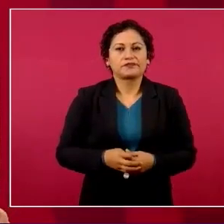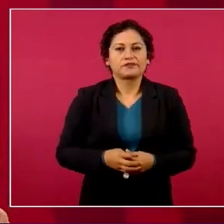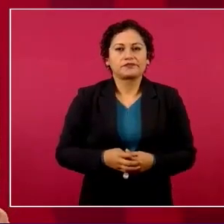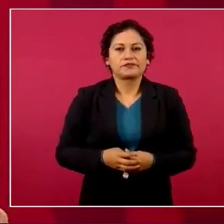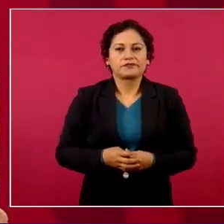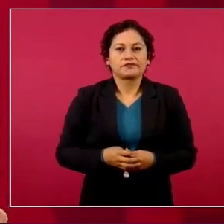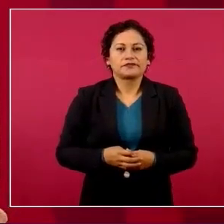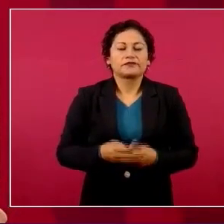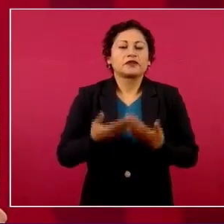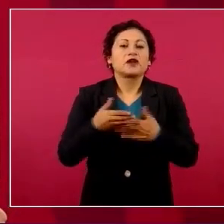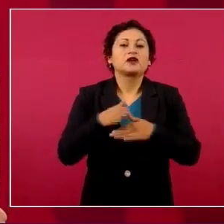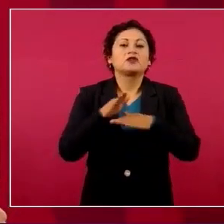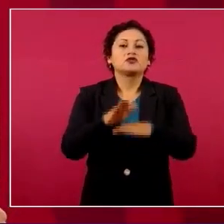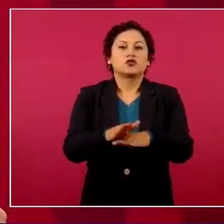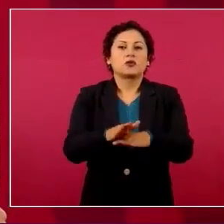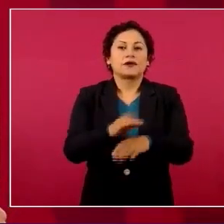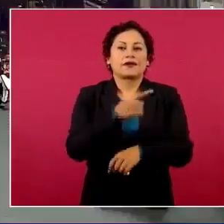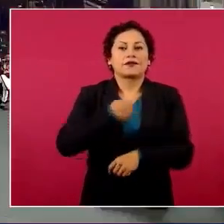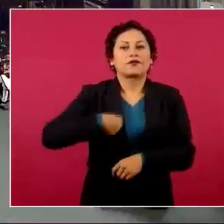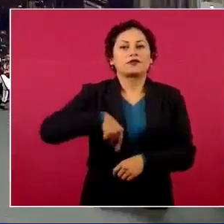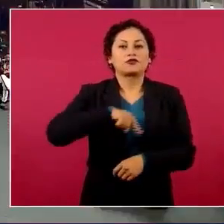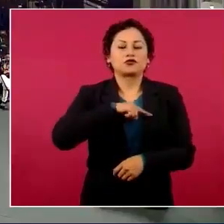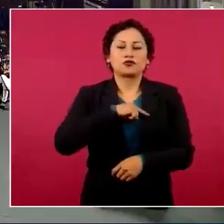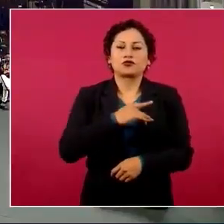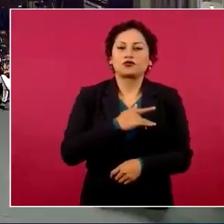las cosas que debemos de sentirnos orgullosos, ¿no?